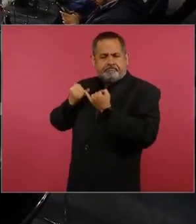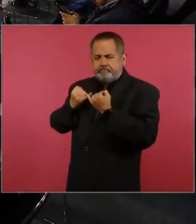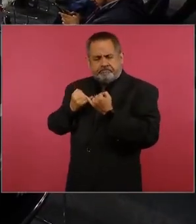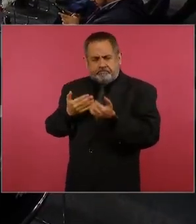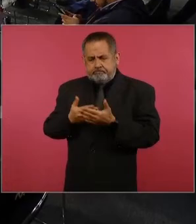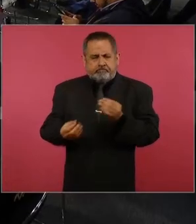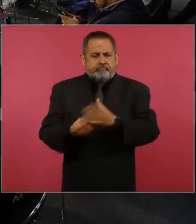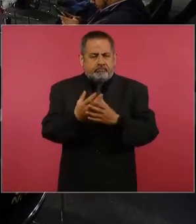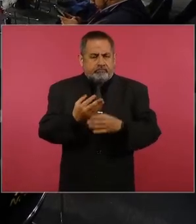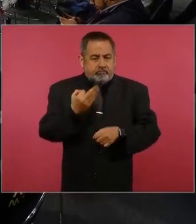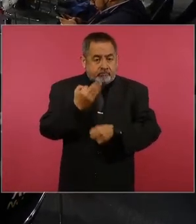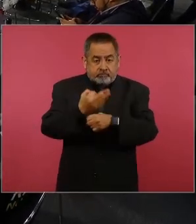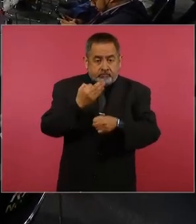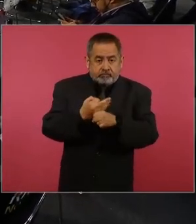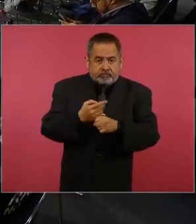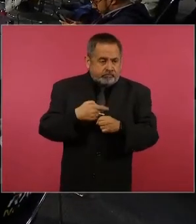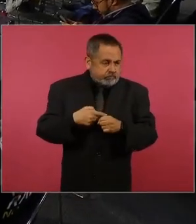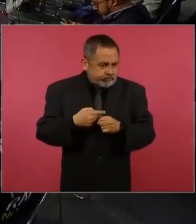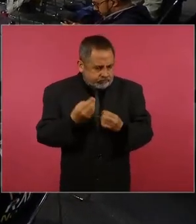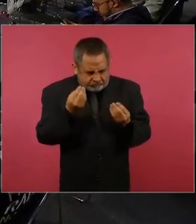No se fabrican delitos,